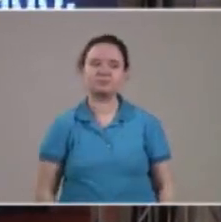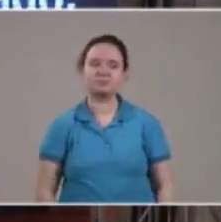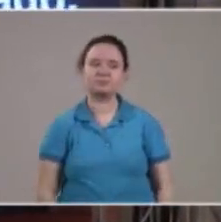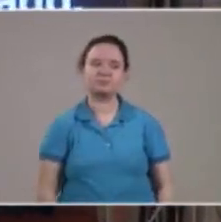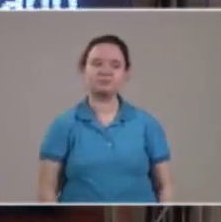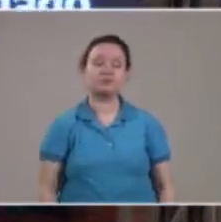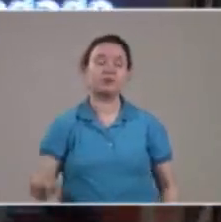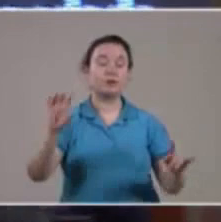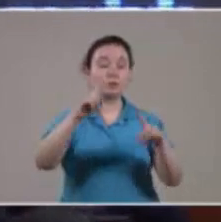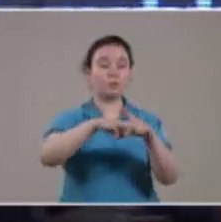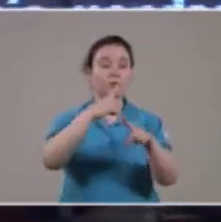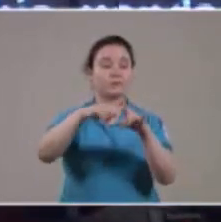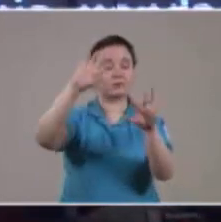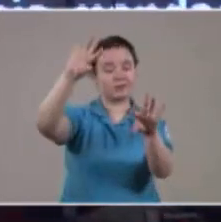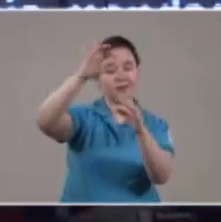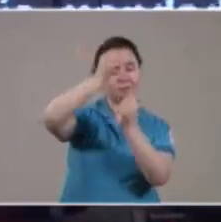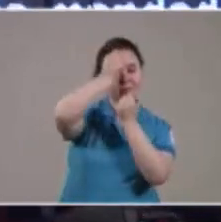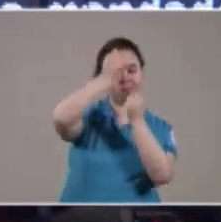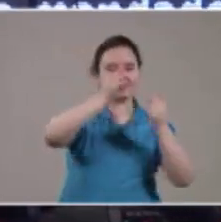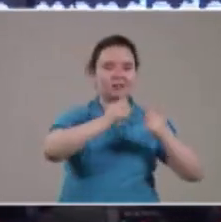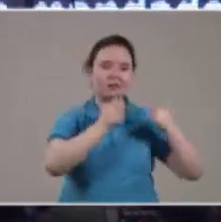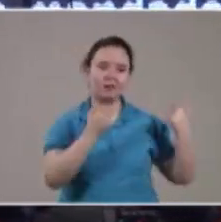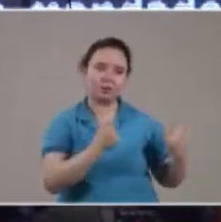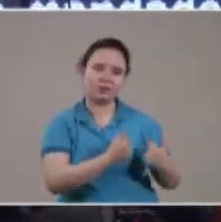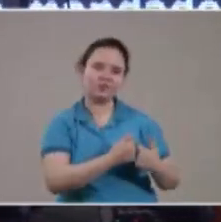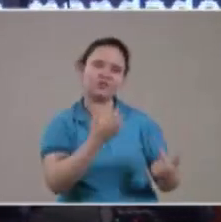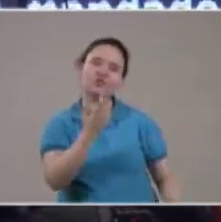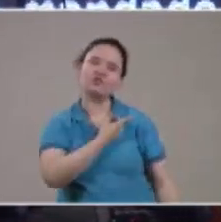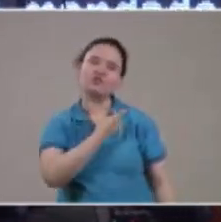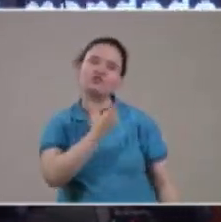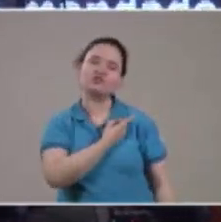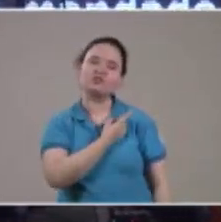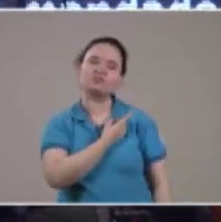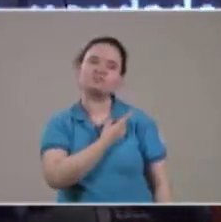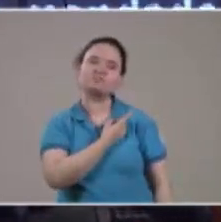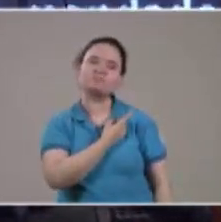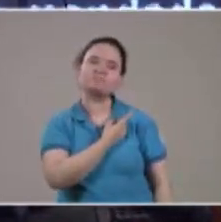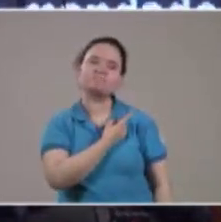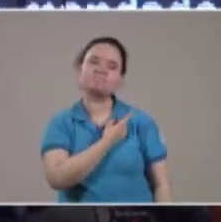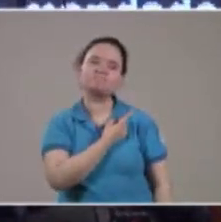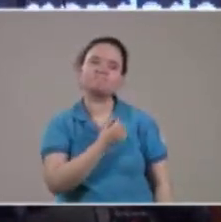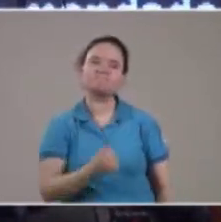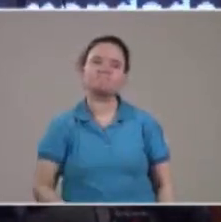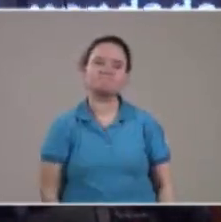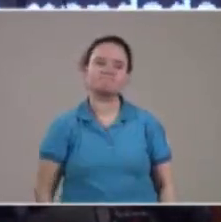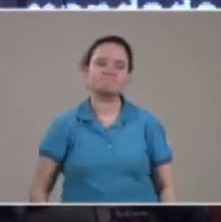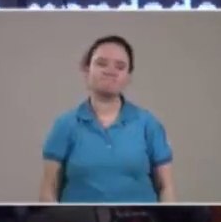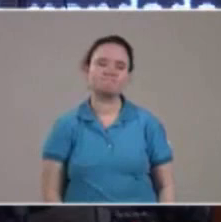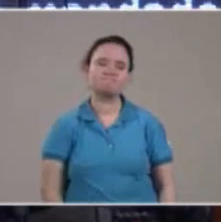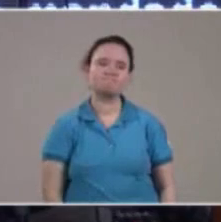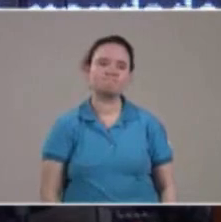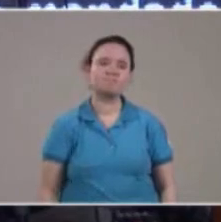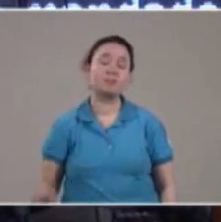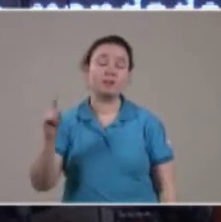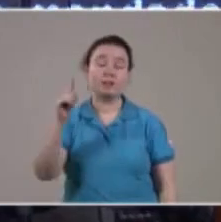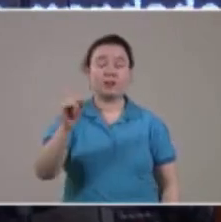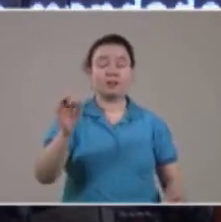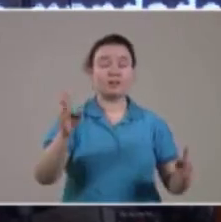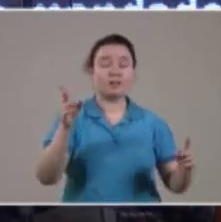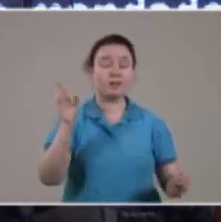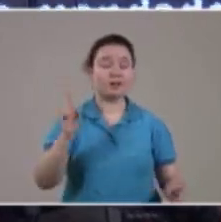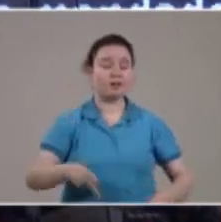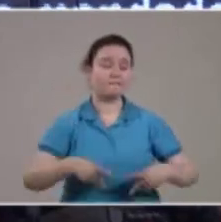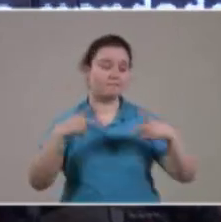al arrepentirse en su corazón, son dice, pues David se había conducido de manera digna de